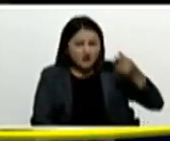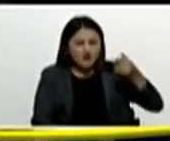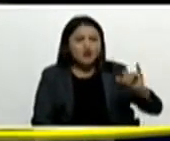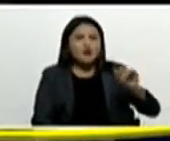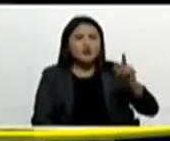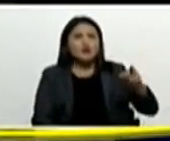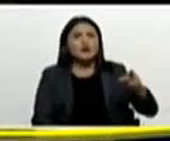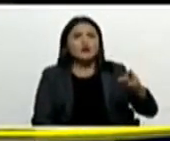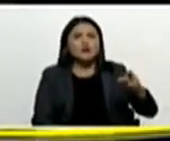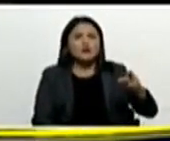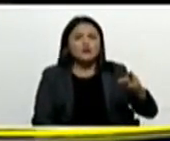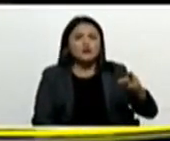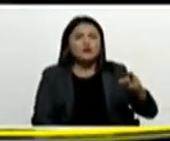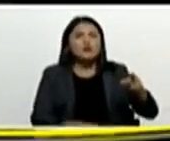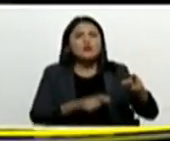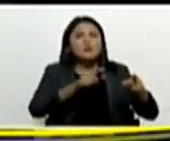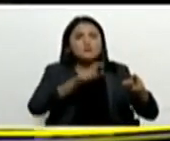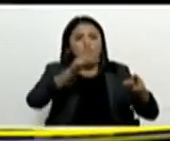mujeres símbolos,